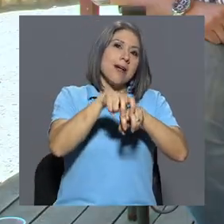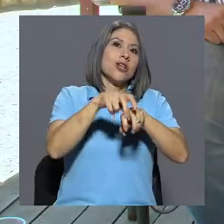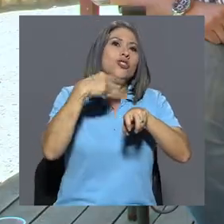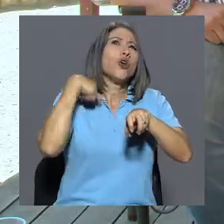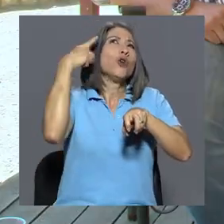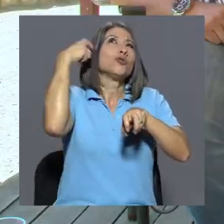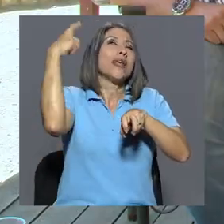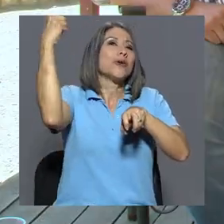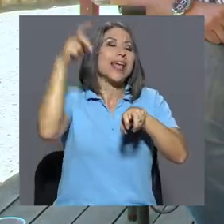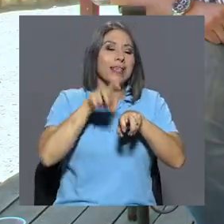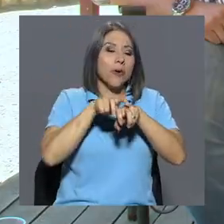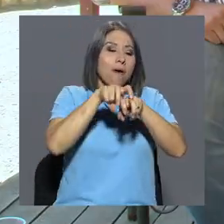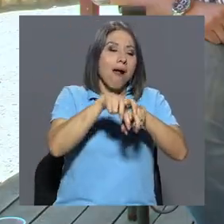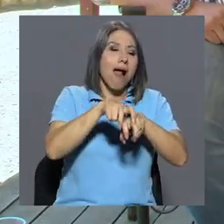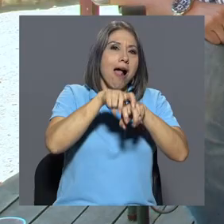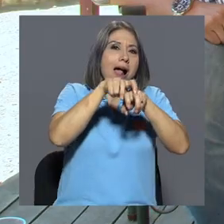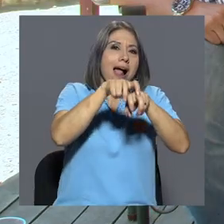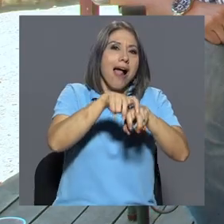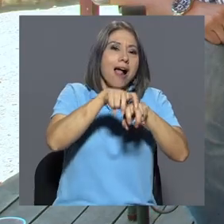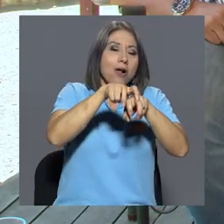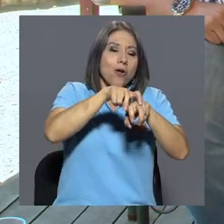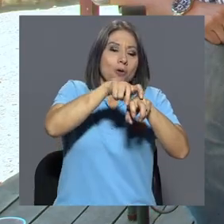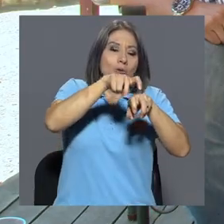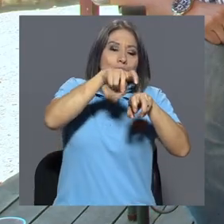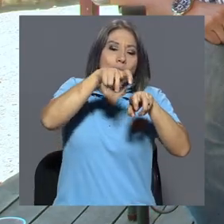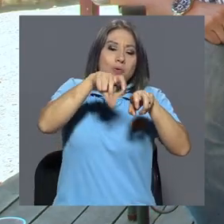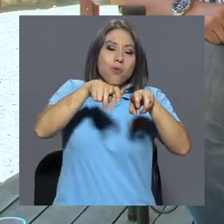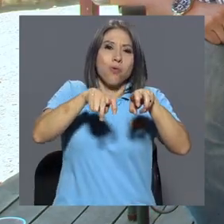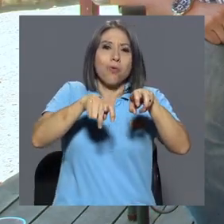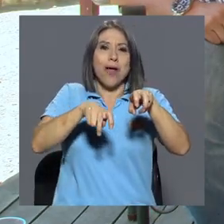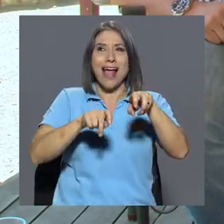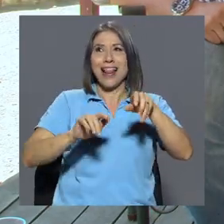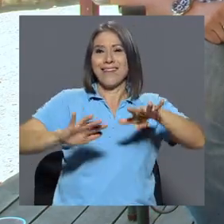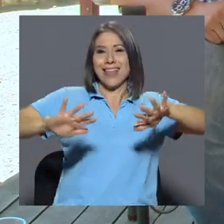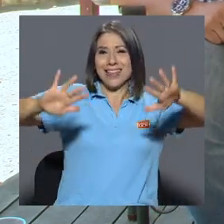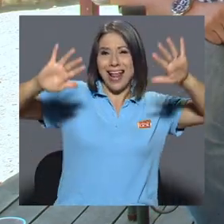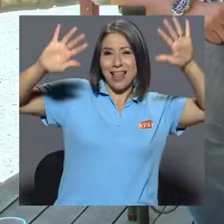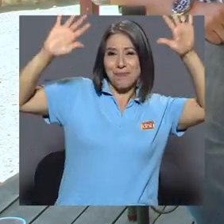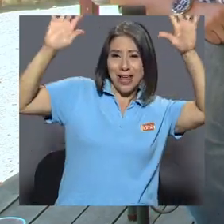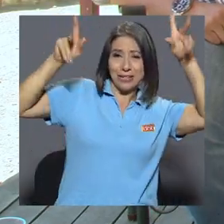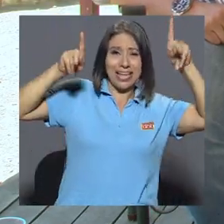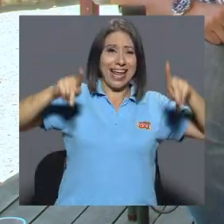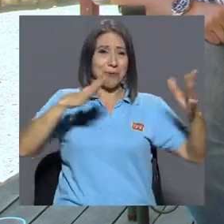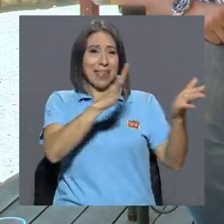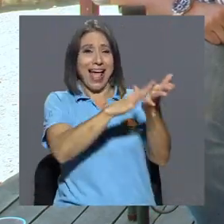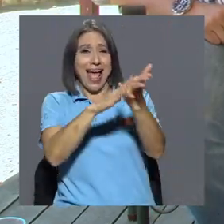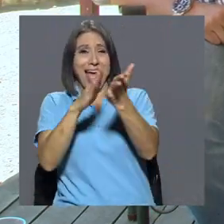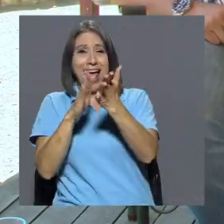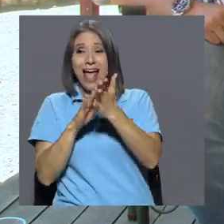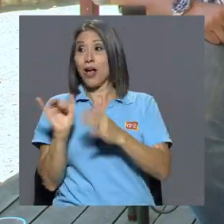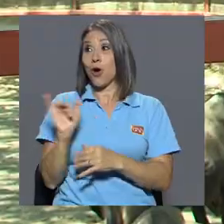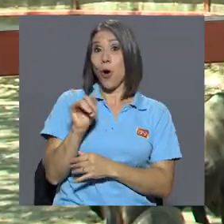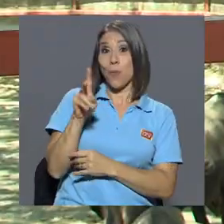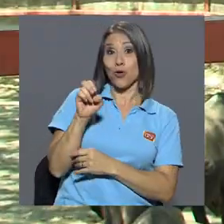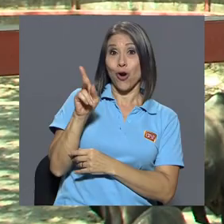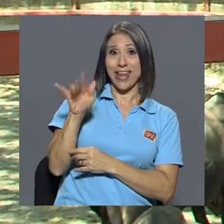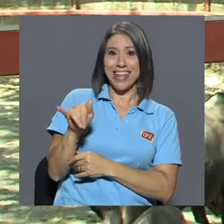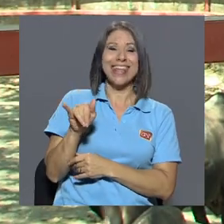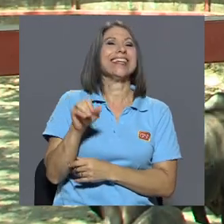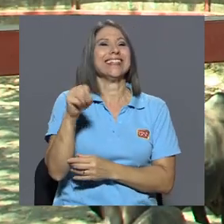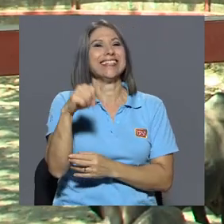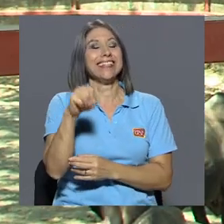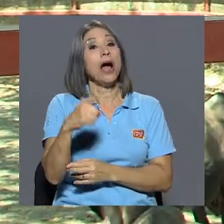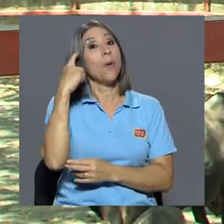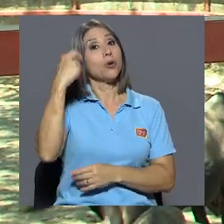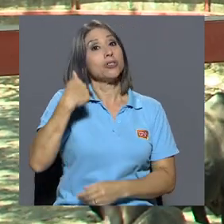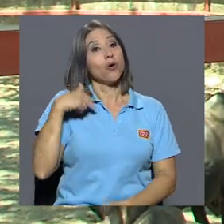las manos, salir como los grandes y que el pueblo me aplaudiera. Como Rocky, después exacto, de ganar. Porque como yo era